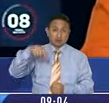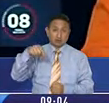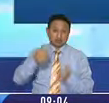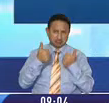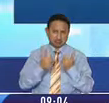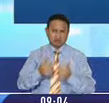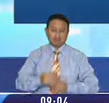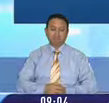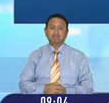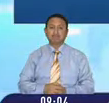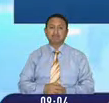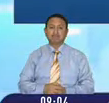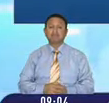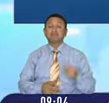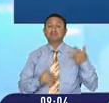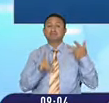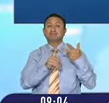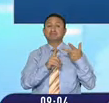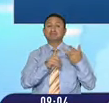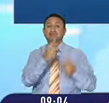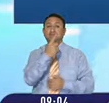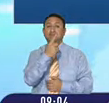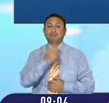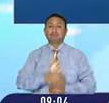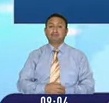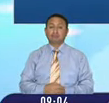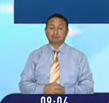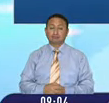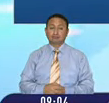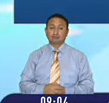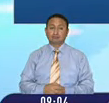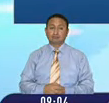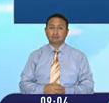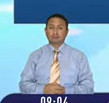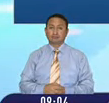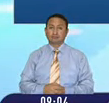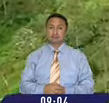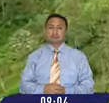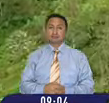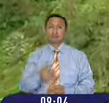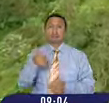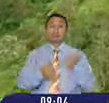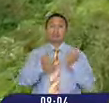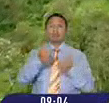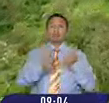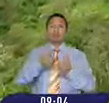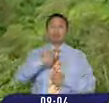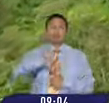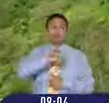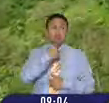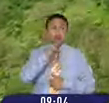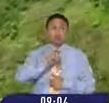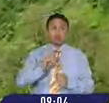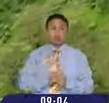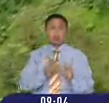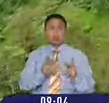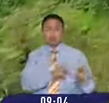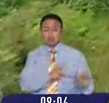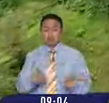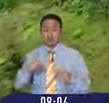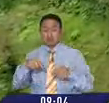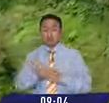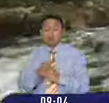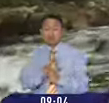buen estado. El tercer punto del debate fue el medio ambiente. La mayoría de candidatos asegura que en sus planes está